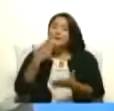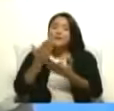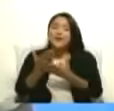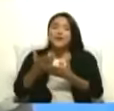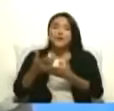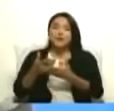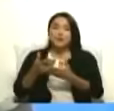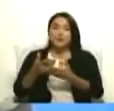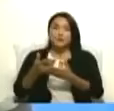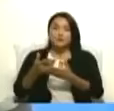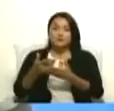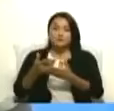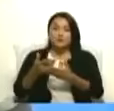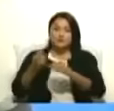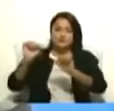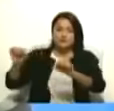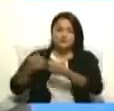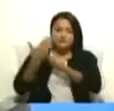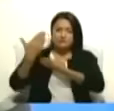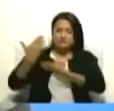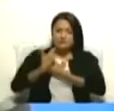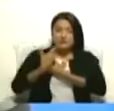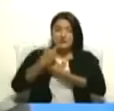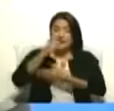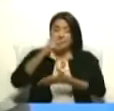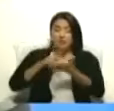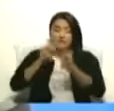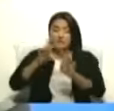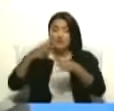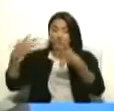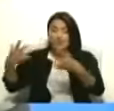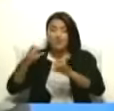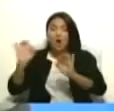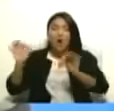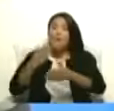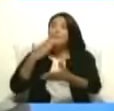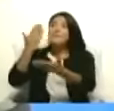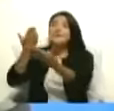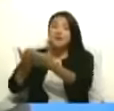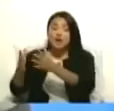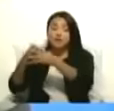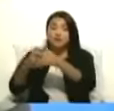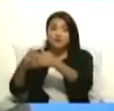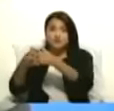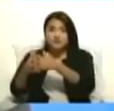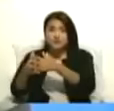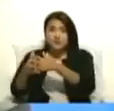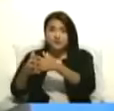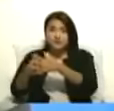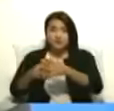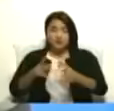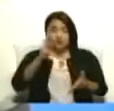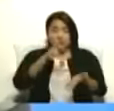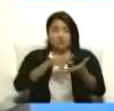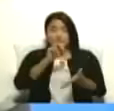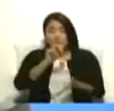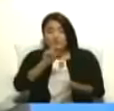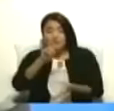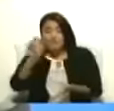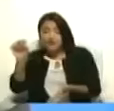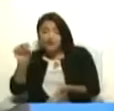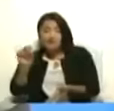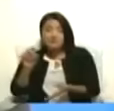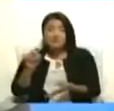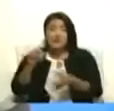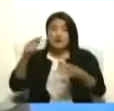en el año 2019 a los que pidieron una invasión a Venezuela en el año 19 en el año 20 a los